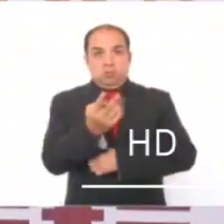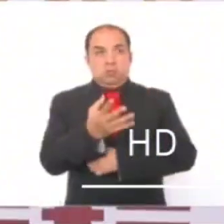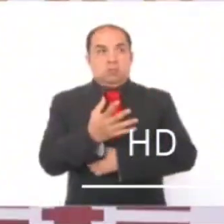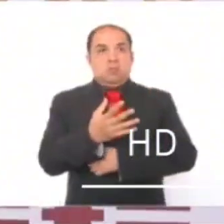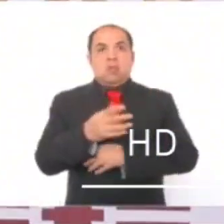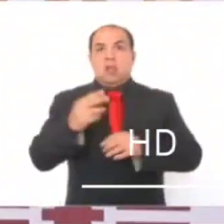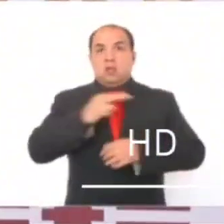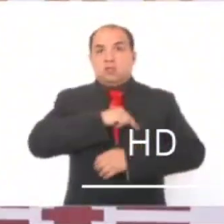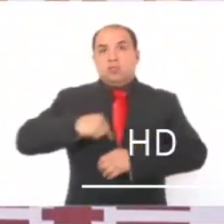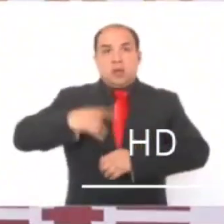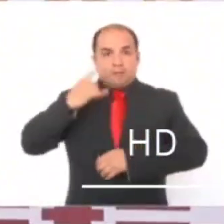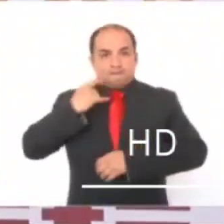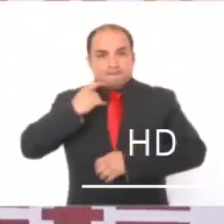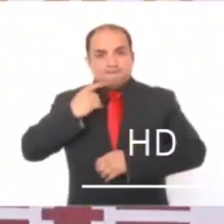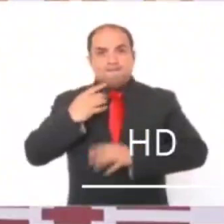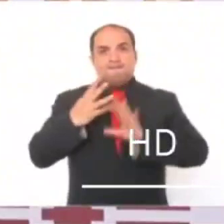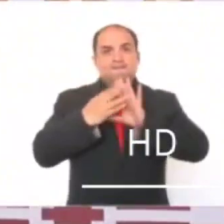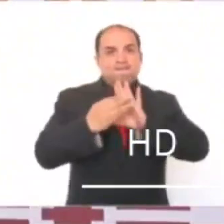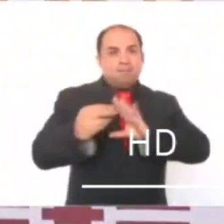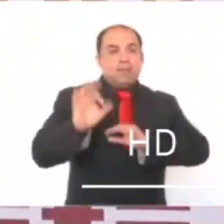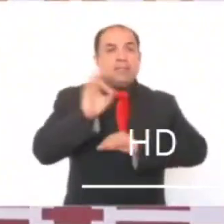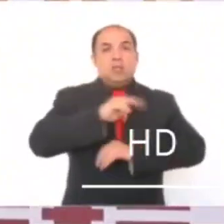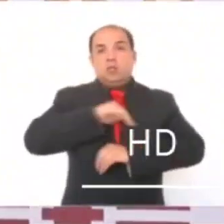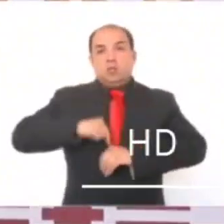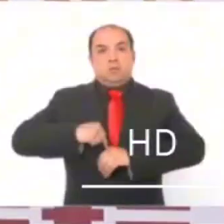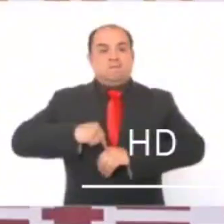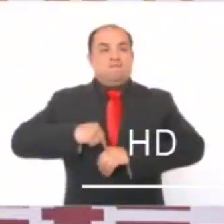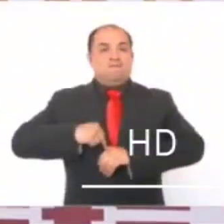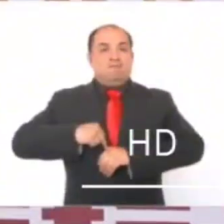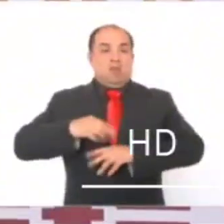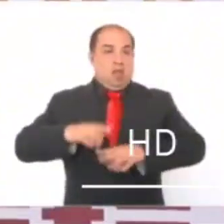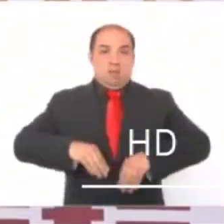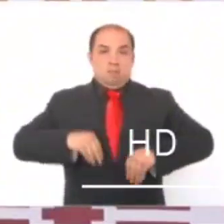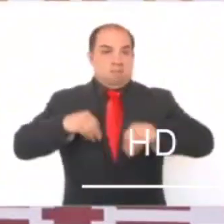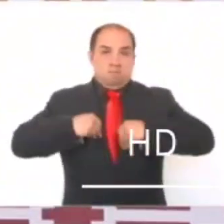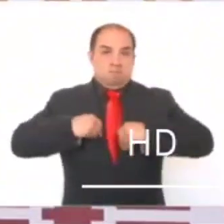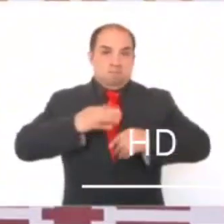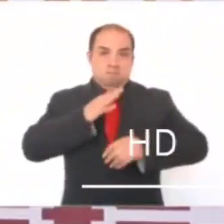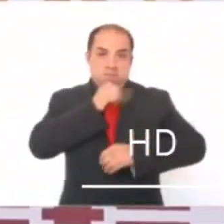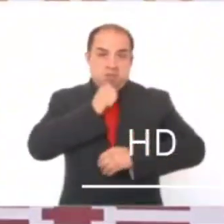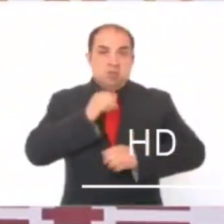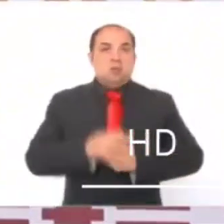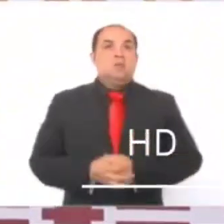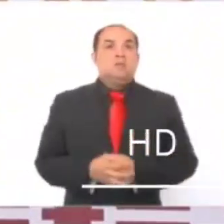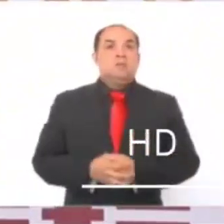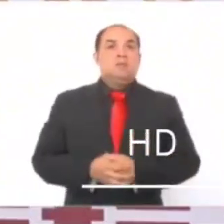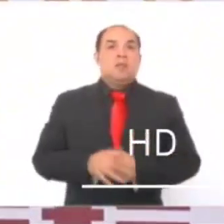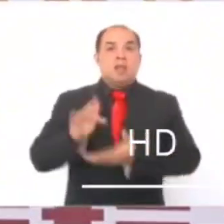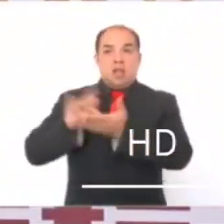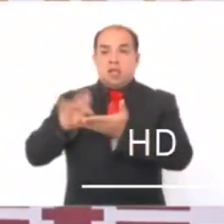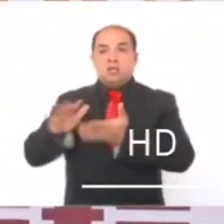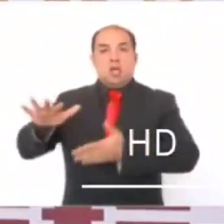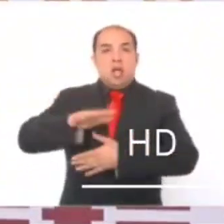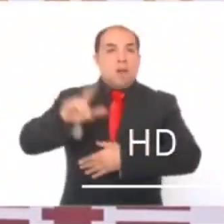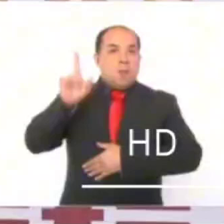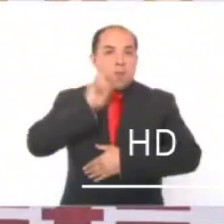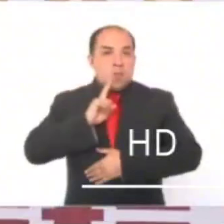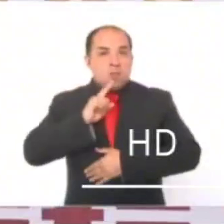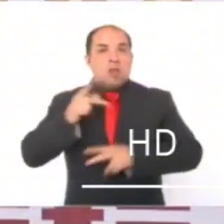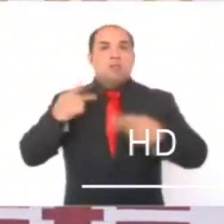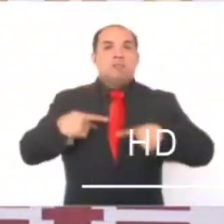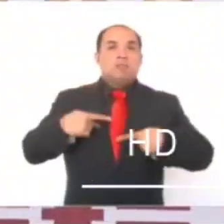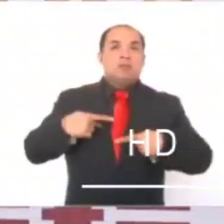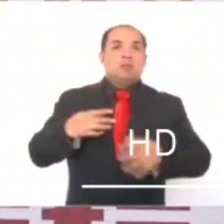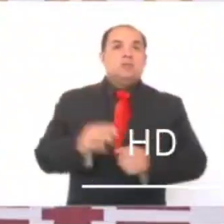eco a nuestras luchas, seguramente nosotras ya no estuviéramos vivas. Muchas gracias a todas las personas, las mujeres que se dan